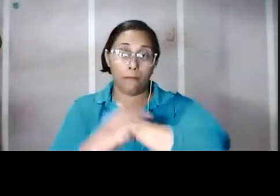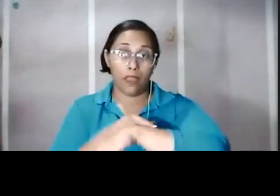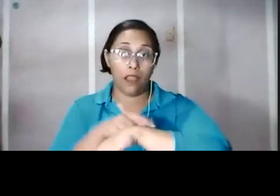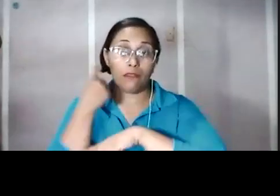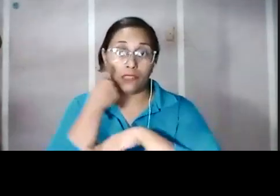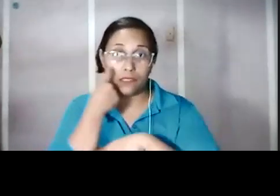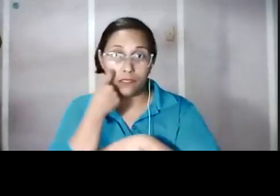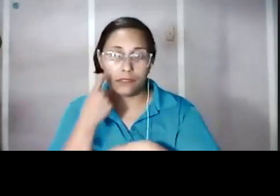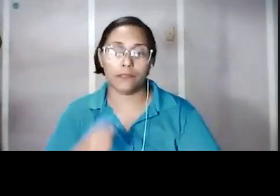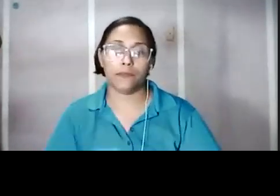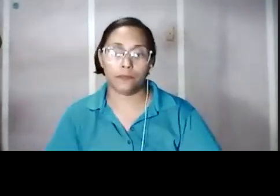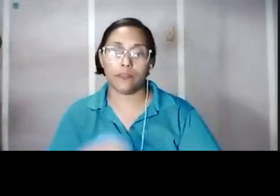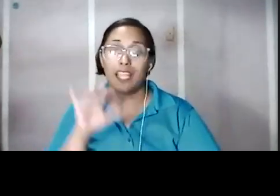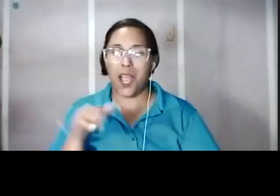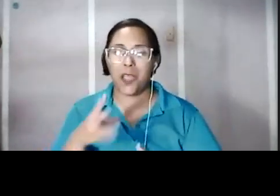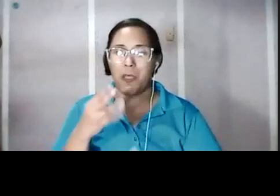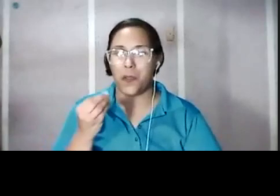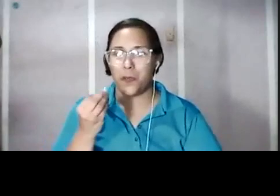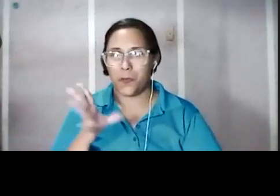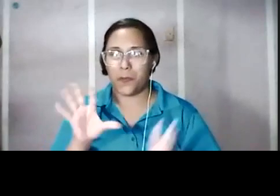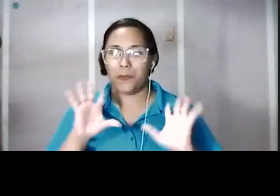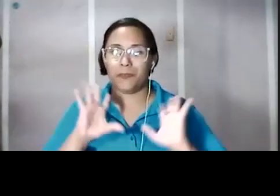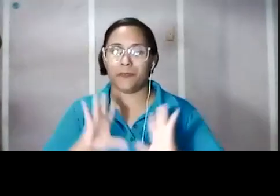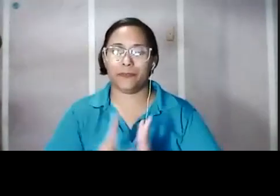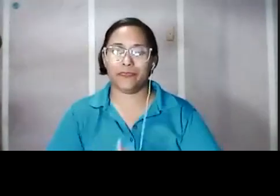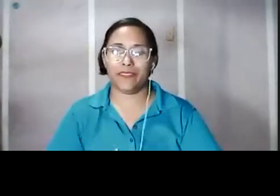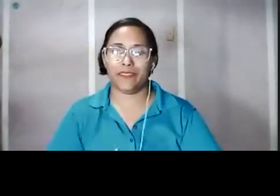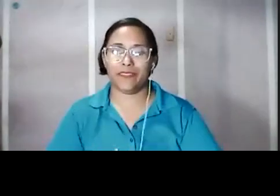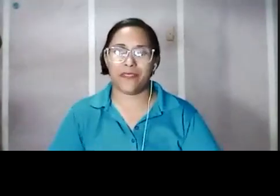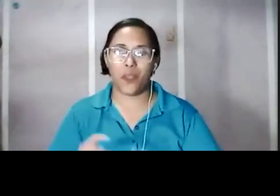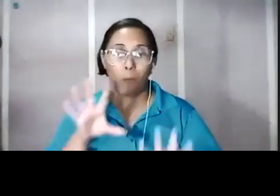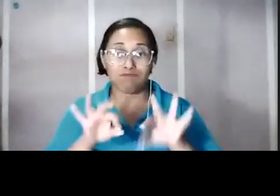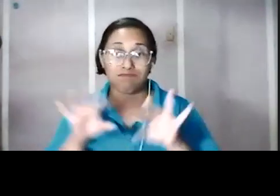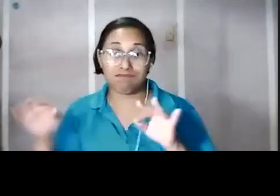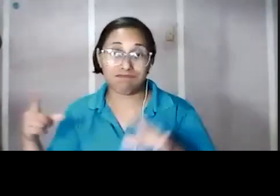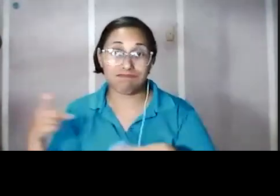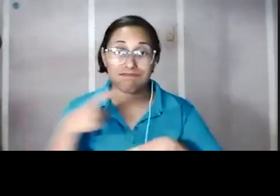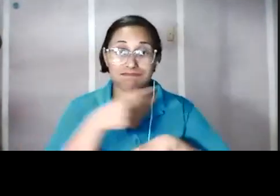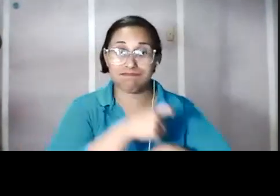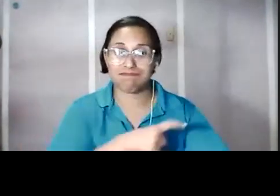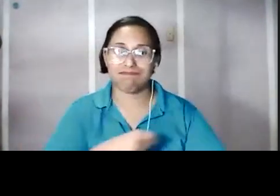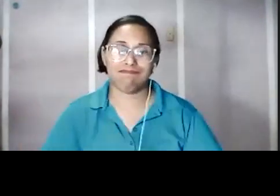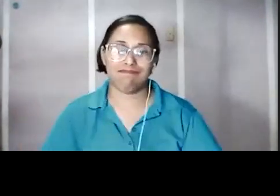Y aquí los dejo porque lo que quiero es picar el gusanillo de